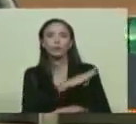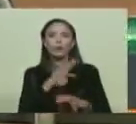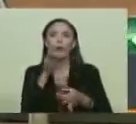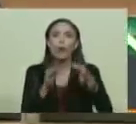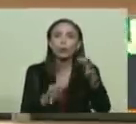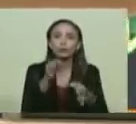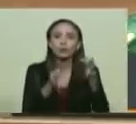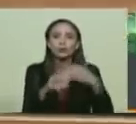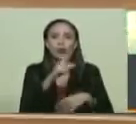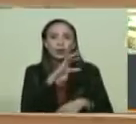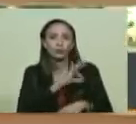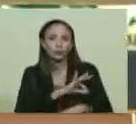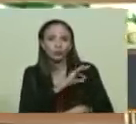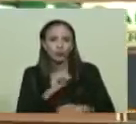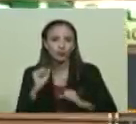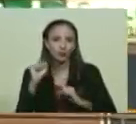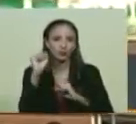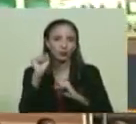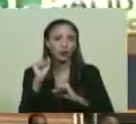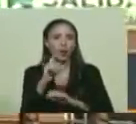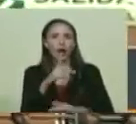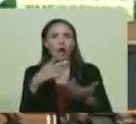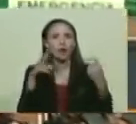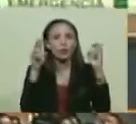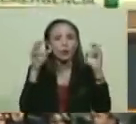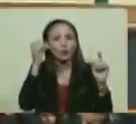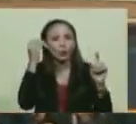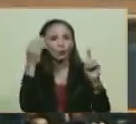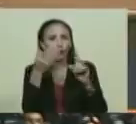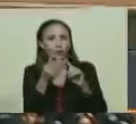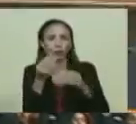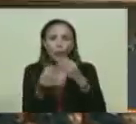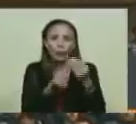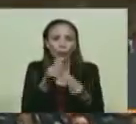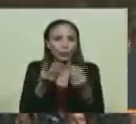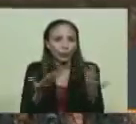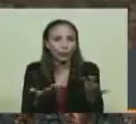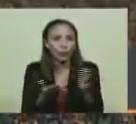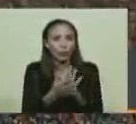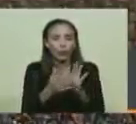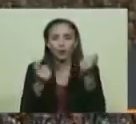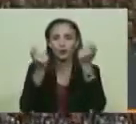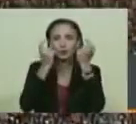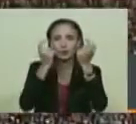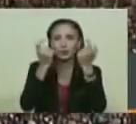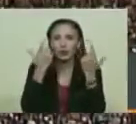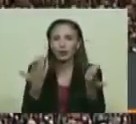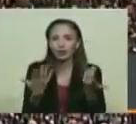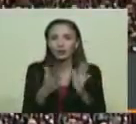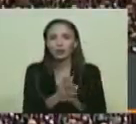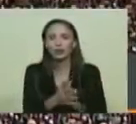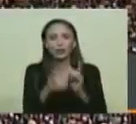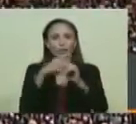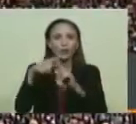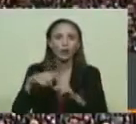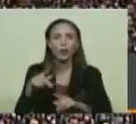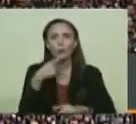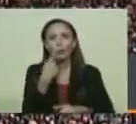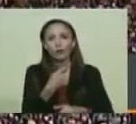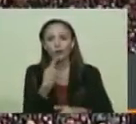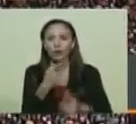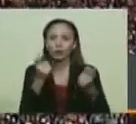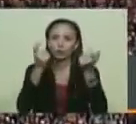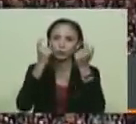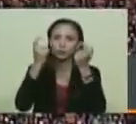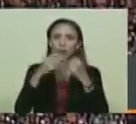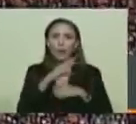Socialista, como una nueva misión bajo la doctrina rectora de las políticas de seguridad ciudadana, de